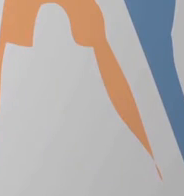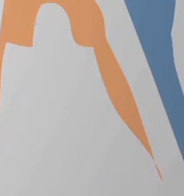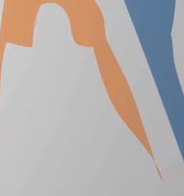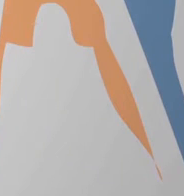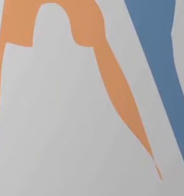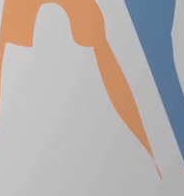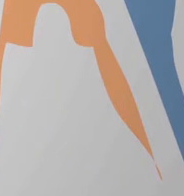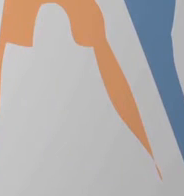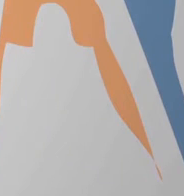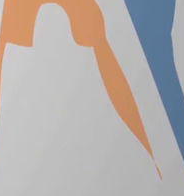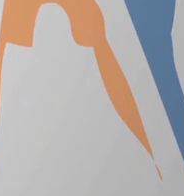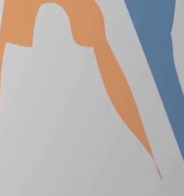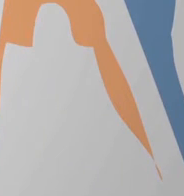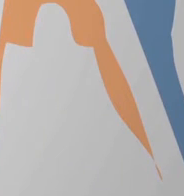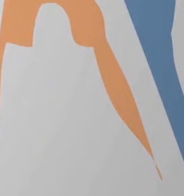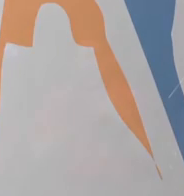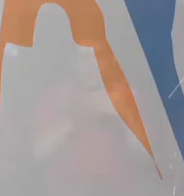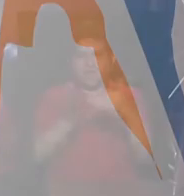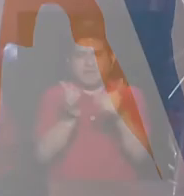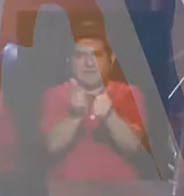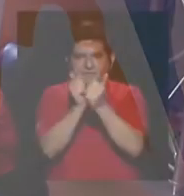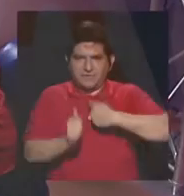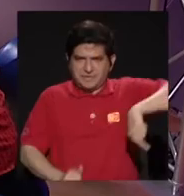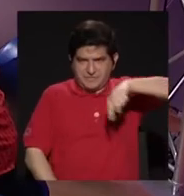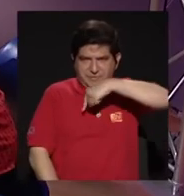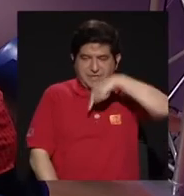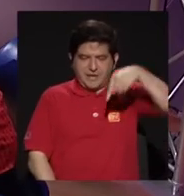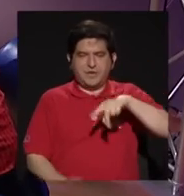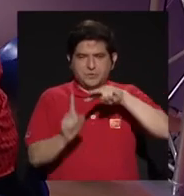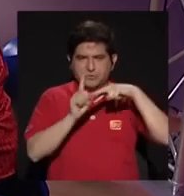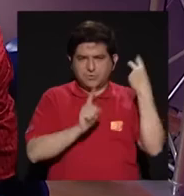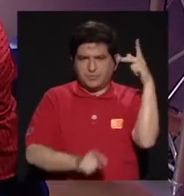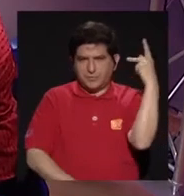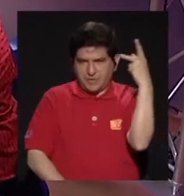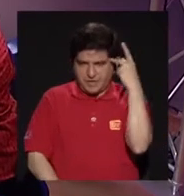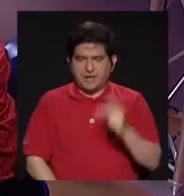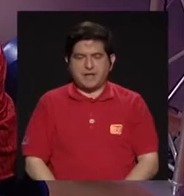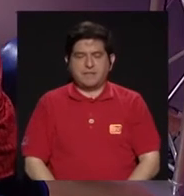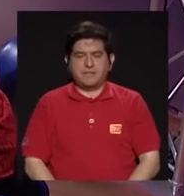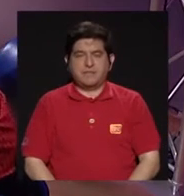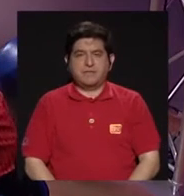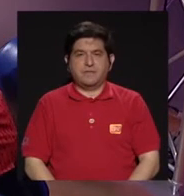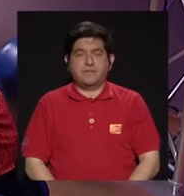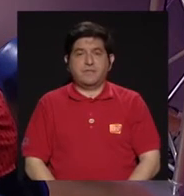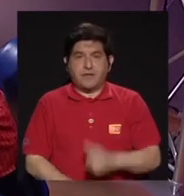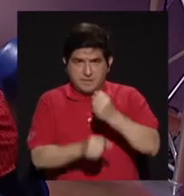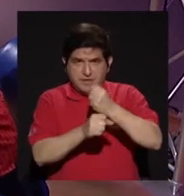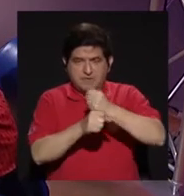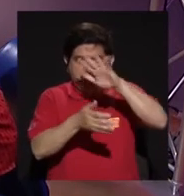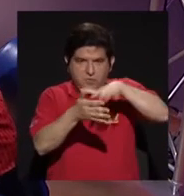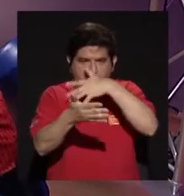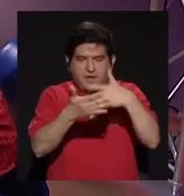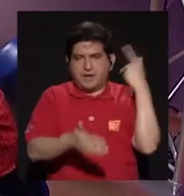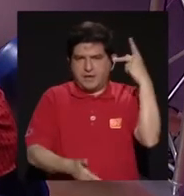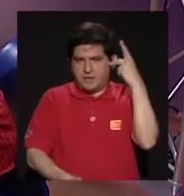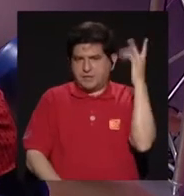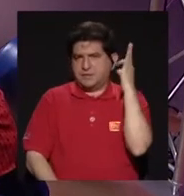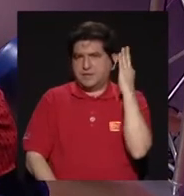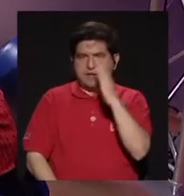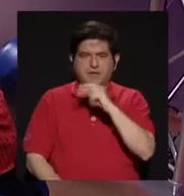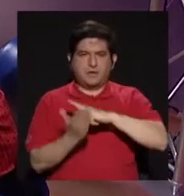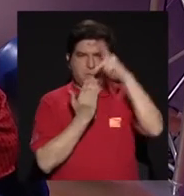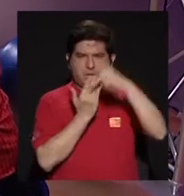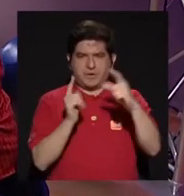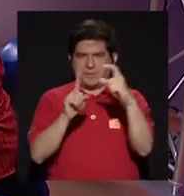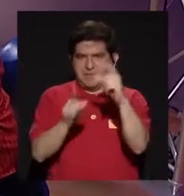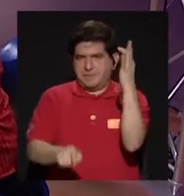Hola, muchas gracias por estar de nuevo con nosotras en Miradas Políticas, una coproducción de la Agenda Política de Mujeres y Palabra de